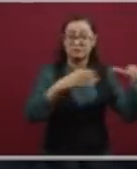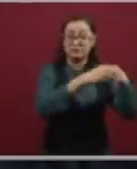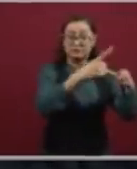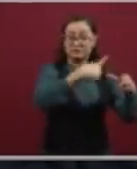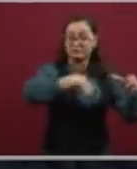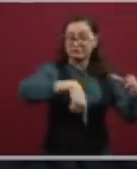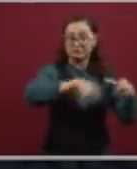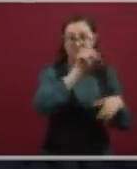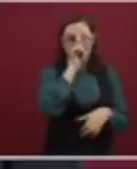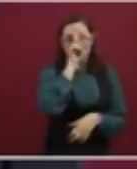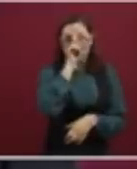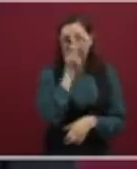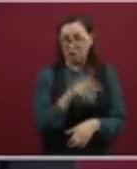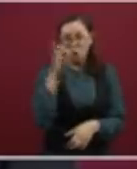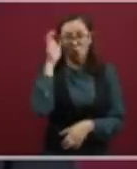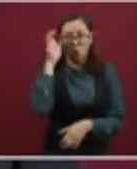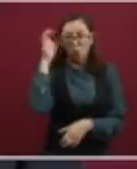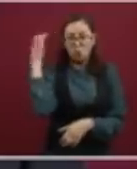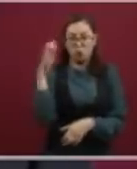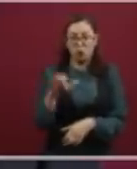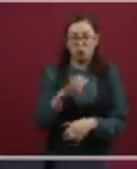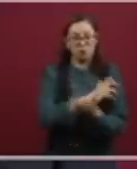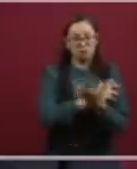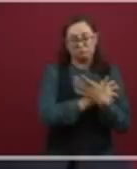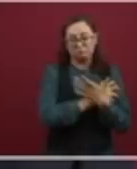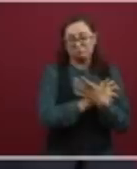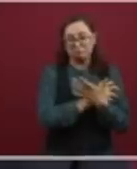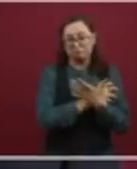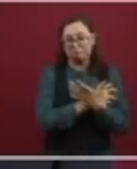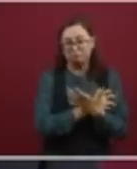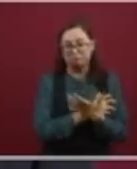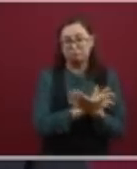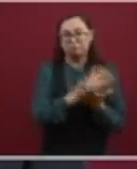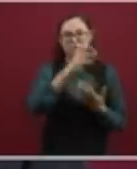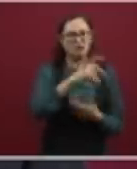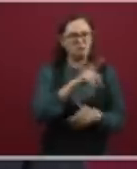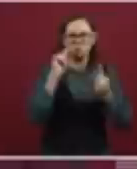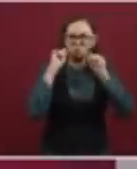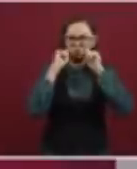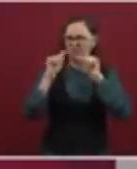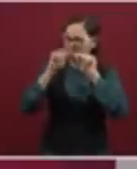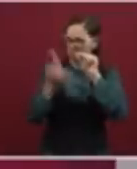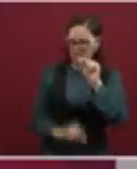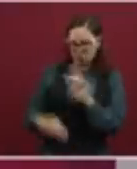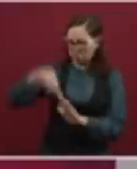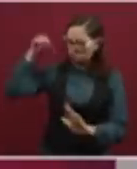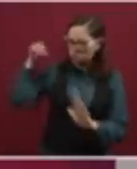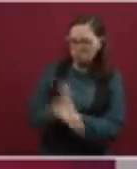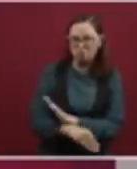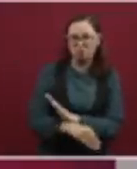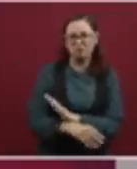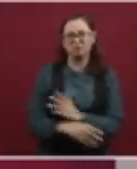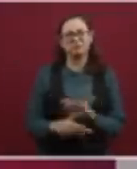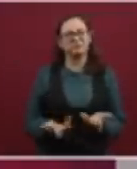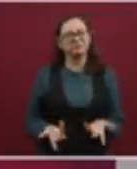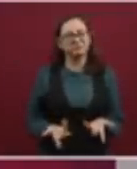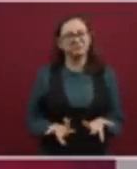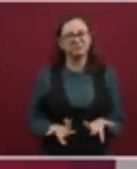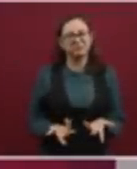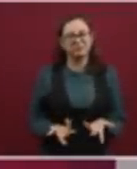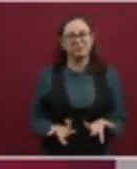nada. ¿Qué les va a importar? ¿Que le vaya mal al país? No se olviden, los conservadores